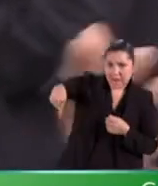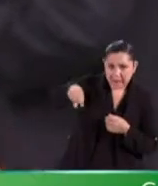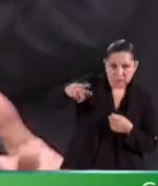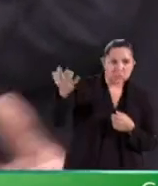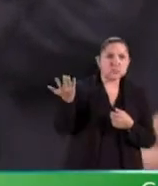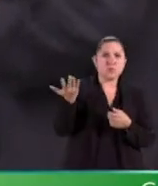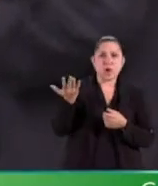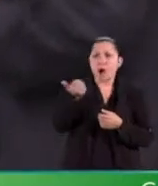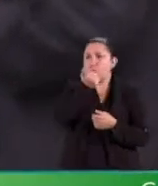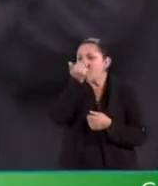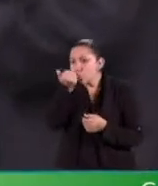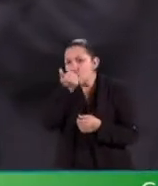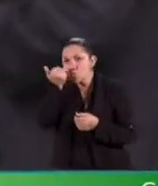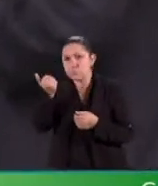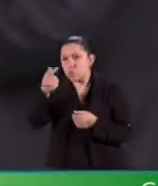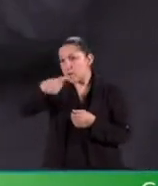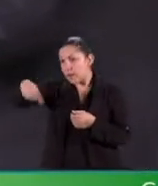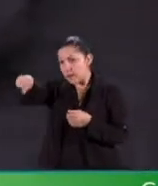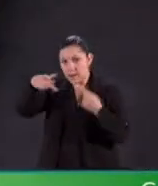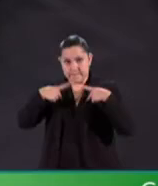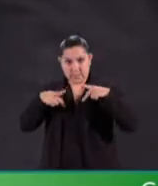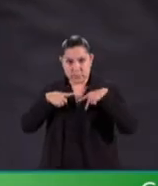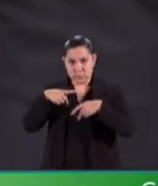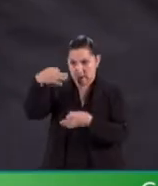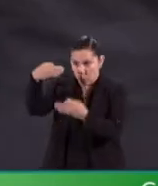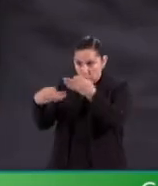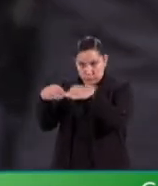Judicial no son pueblo también?